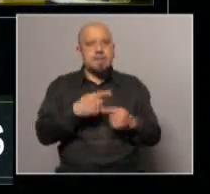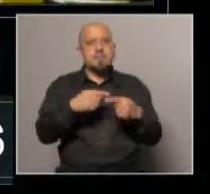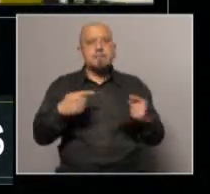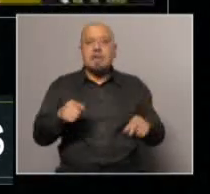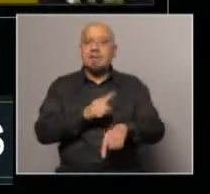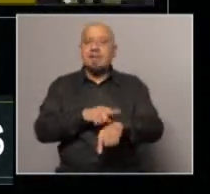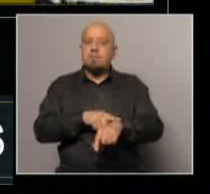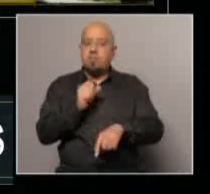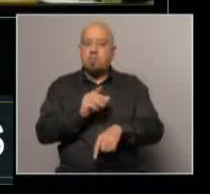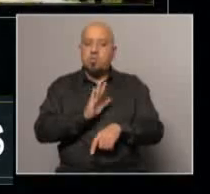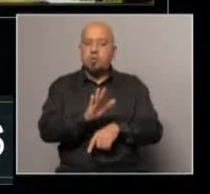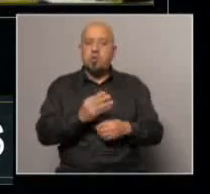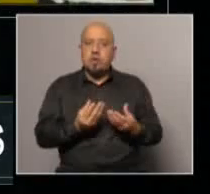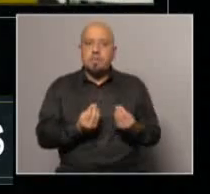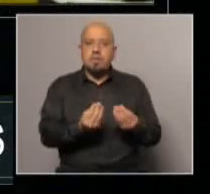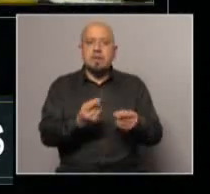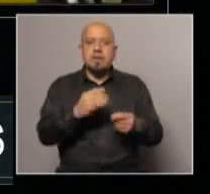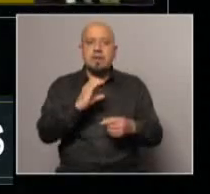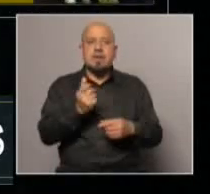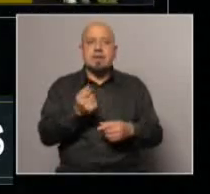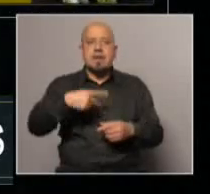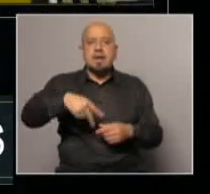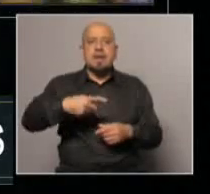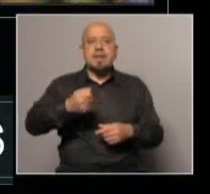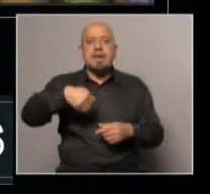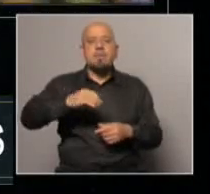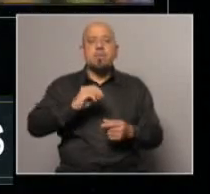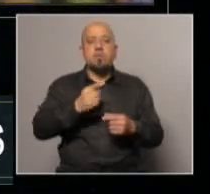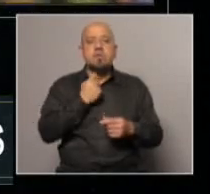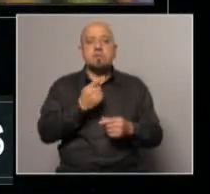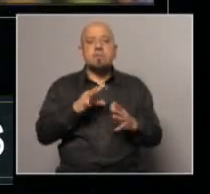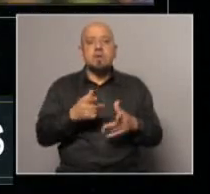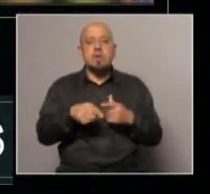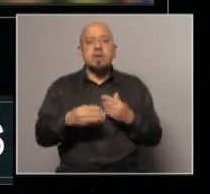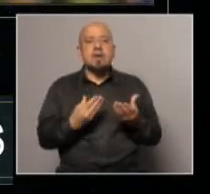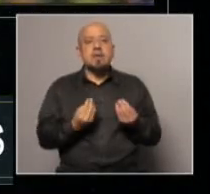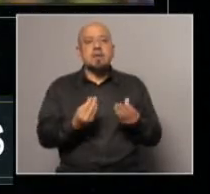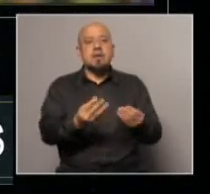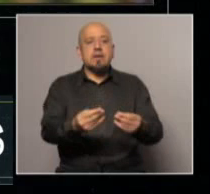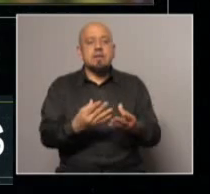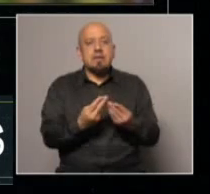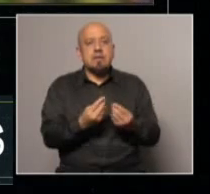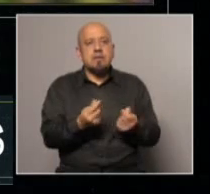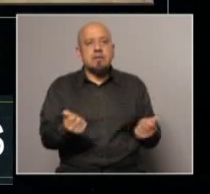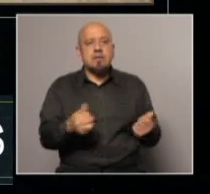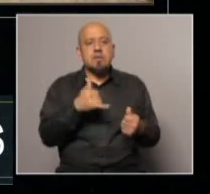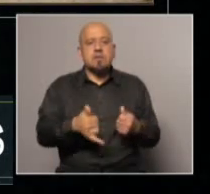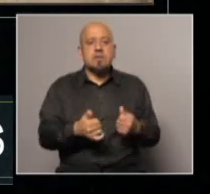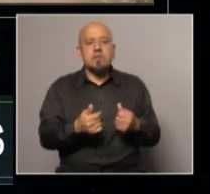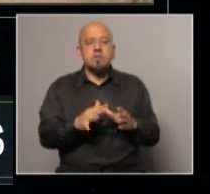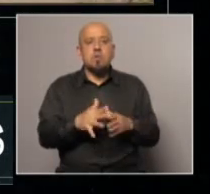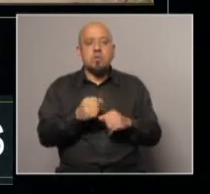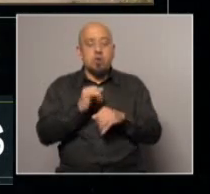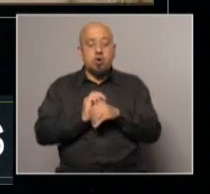cultivos siempre hay que respetarlo. Pero lo que tiene el cáñamo es que sirve mucho para, por ejemplo, tierras que están muy desgastadas, tiene raíces muy